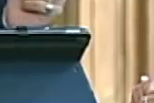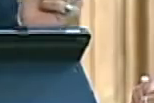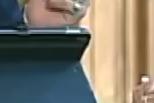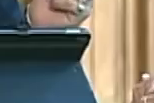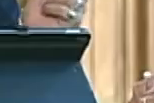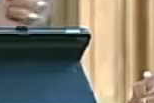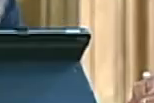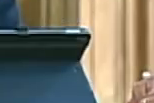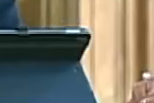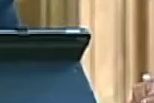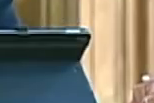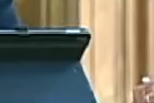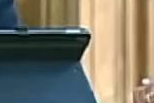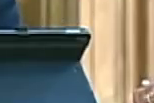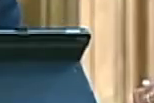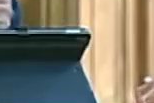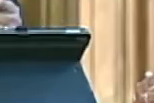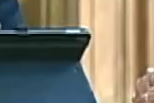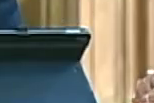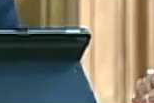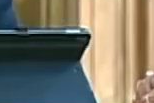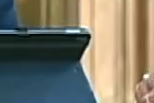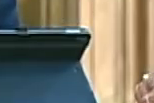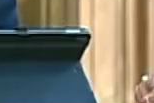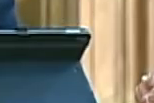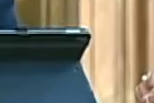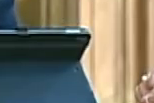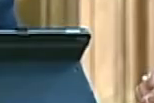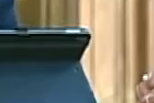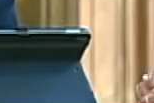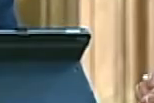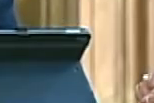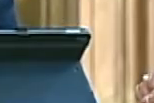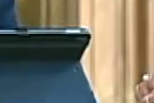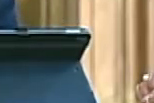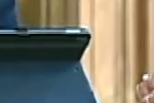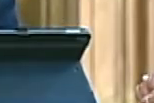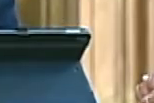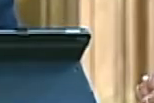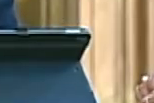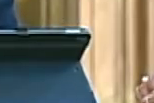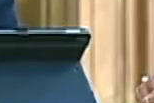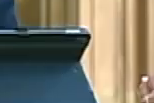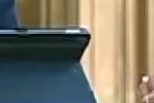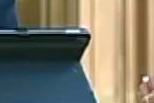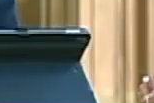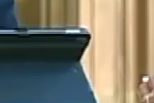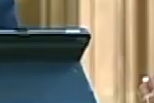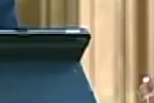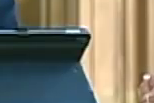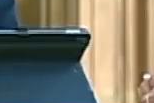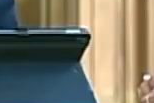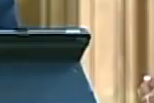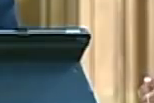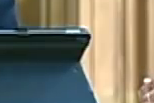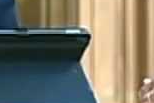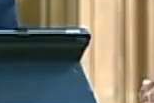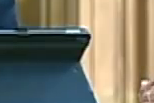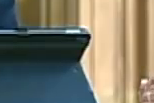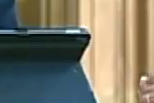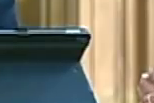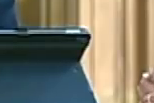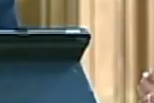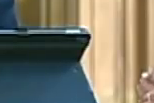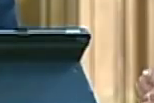todos los organismos urbanizaciones barrios y comunidades del país mi saludo a los jefes y jefas de calle